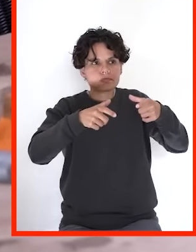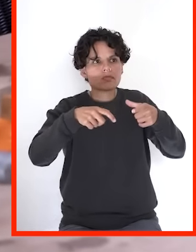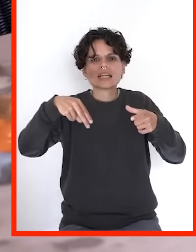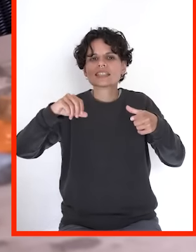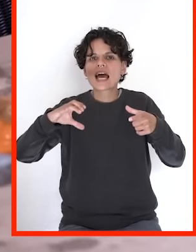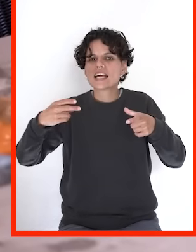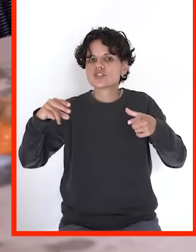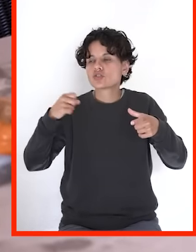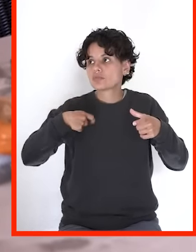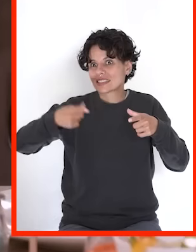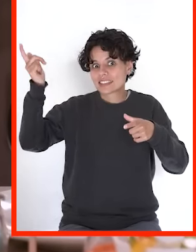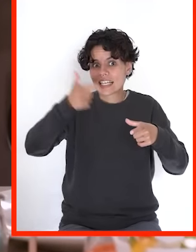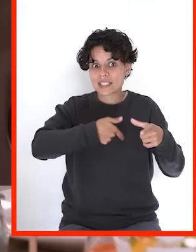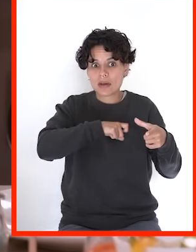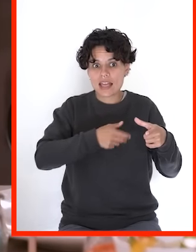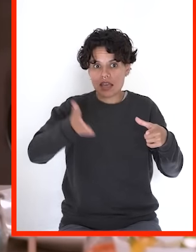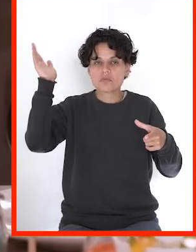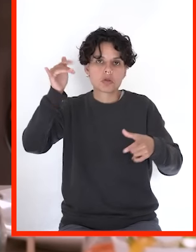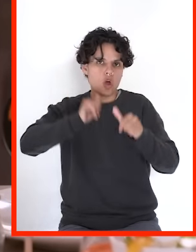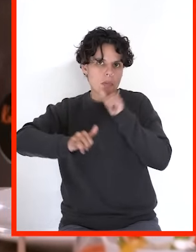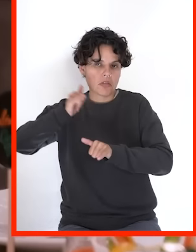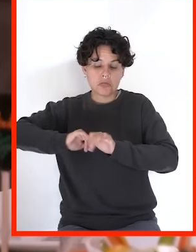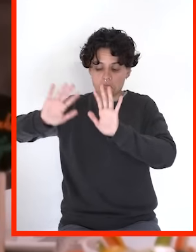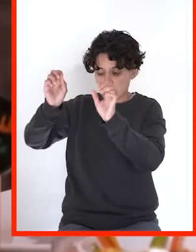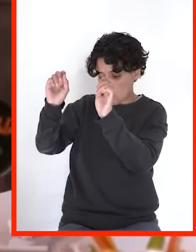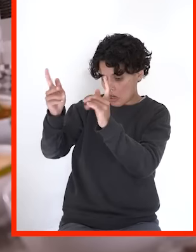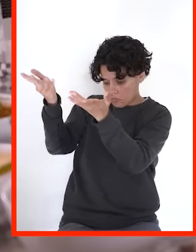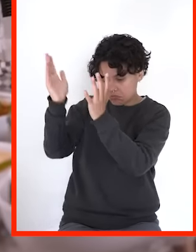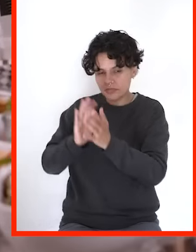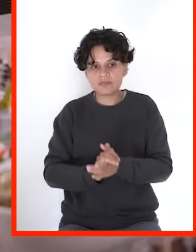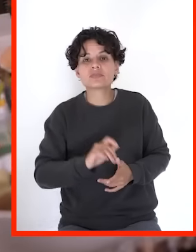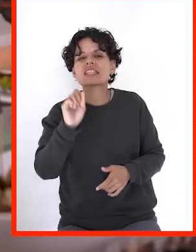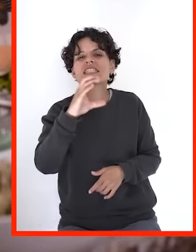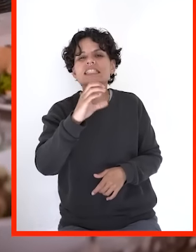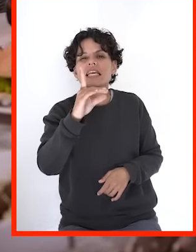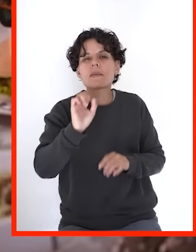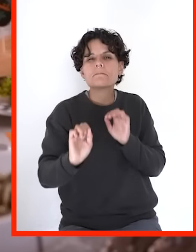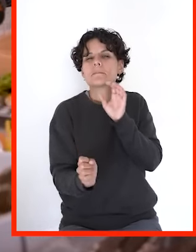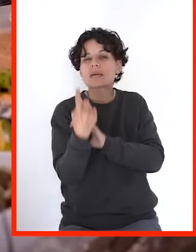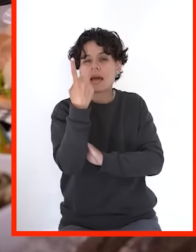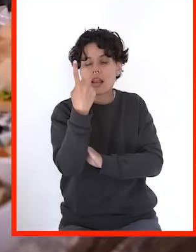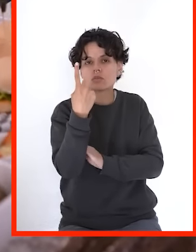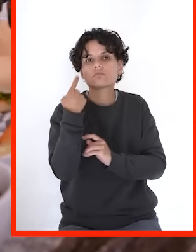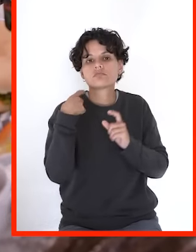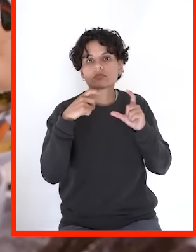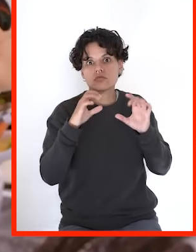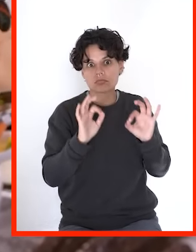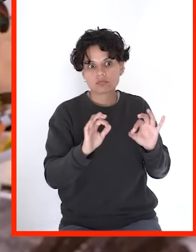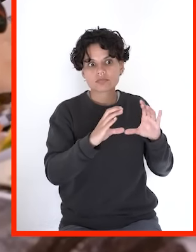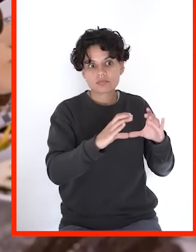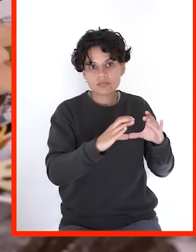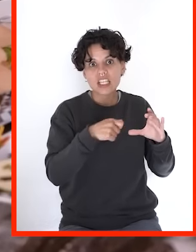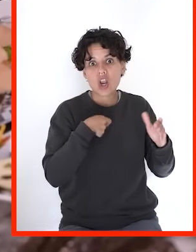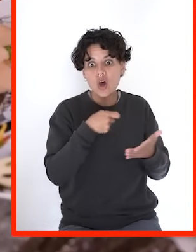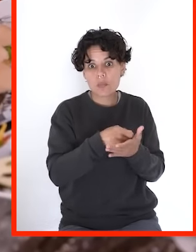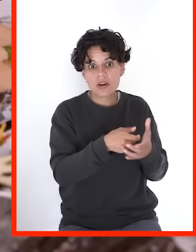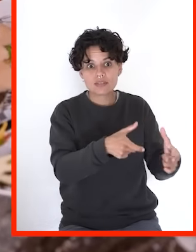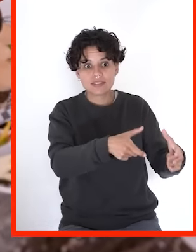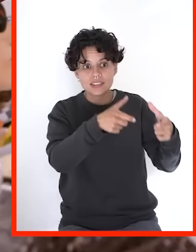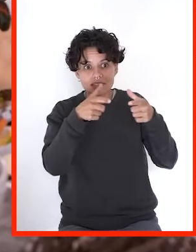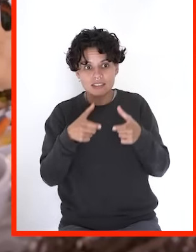ahora en España, anda puro tomando, pero bueno. Su primer CD original fue